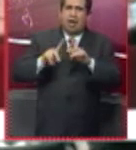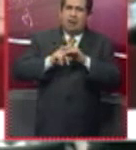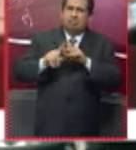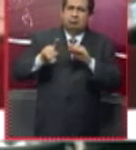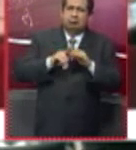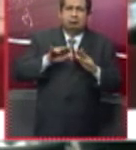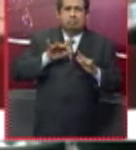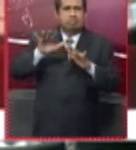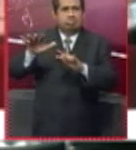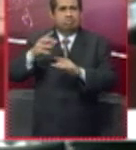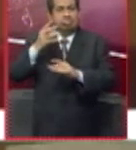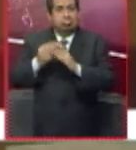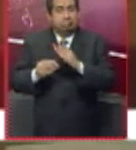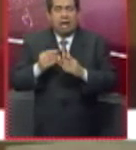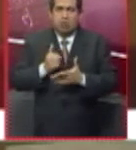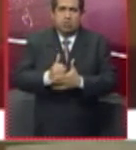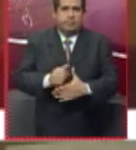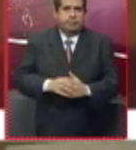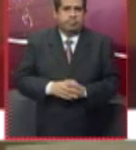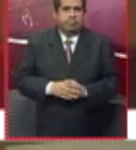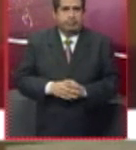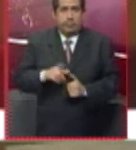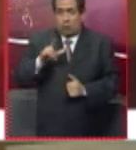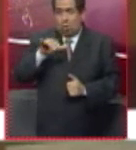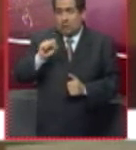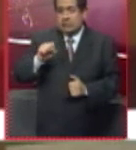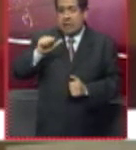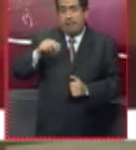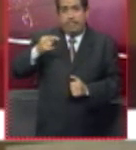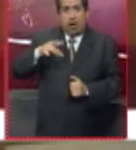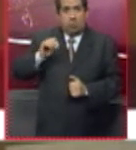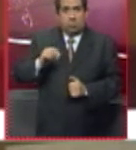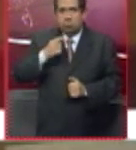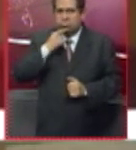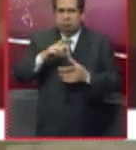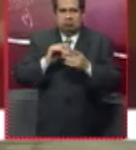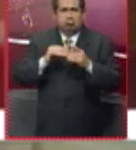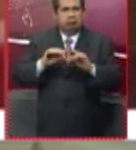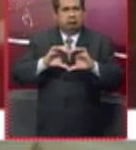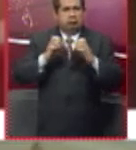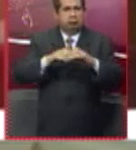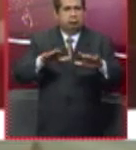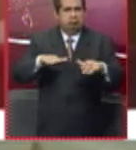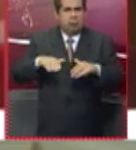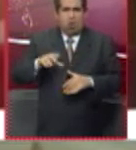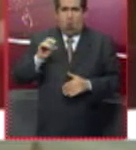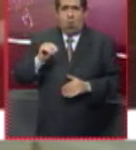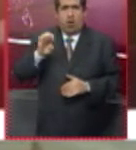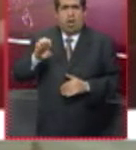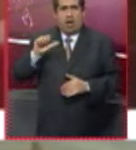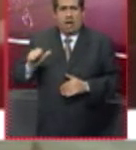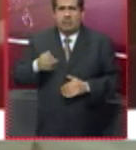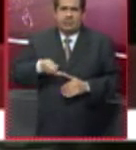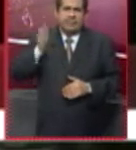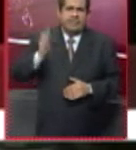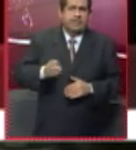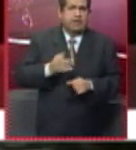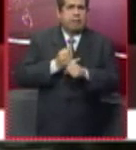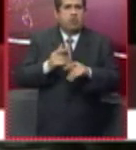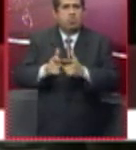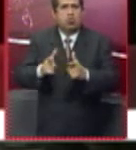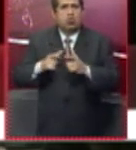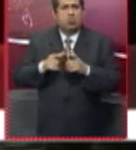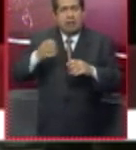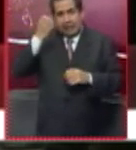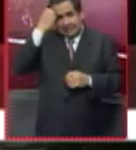trabajos respecto a la migración. En esta materia, Luis Almagro Lemes afirmó ante el Pleno de la Cámara Alta que la OEA adopta el informe del grupo